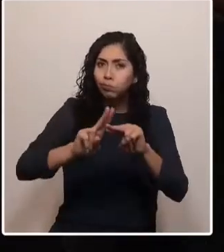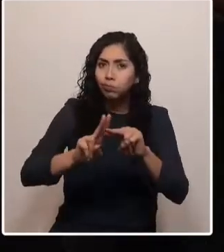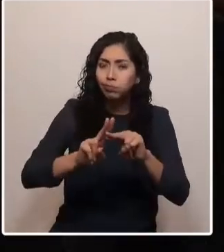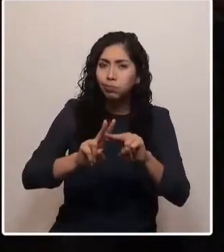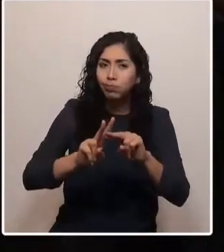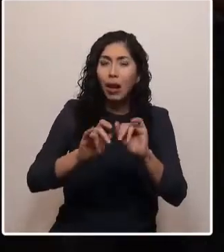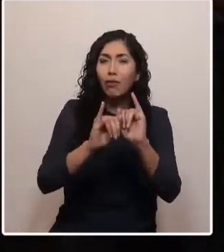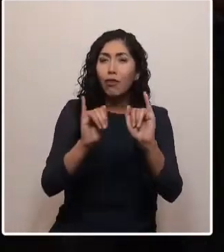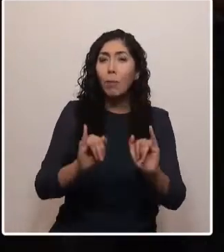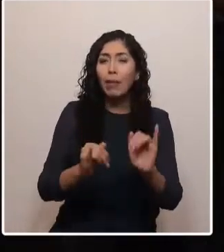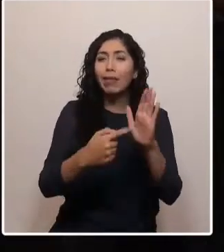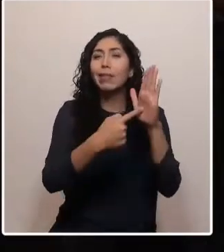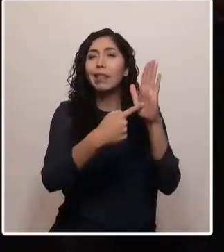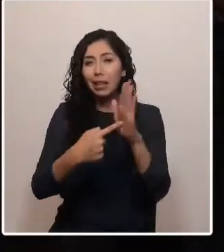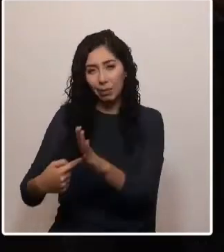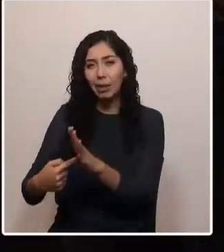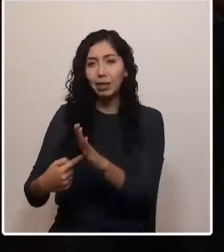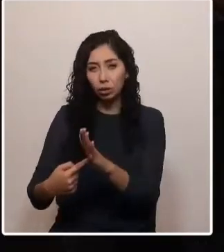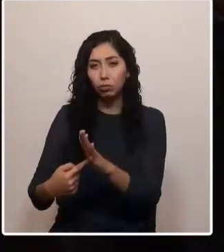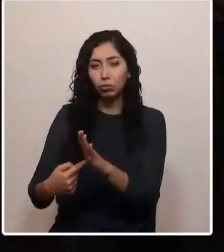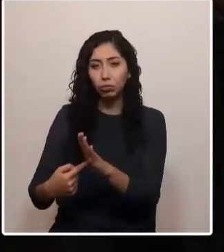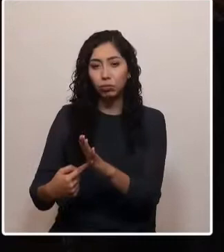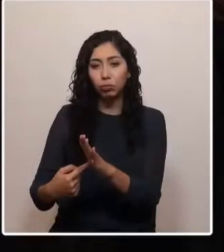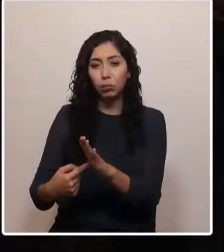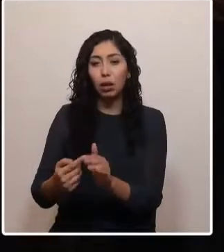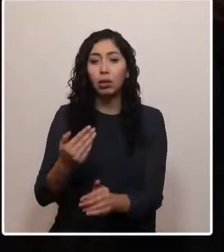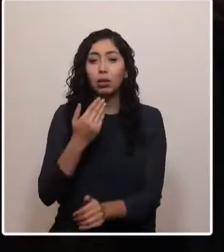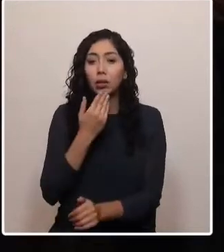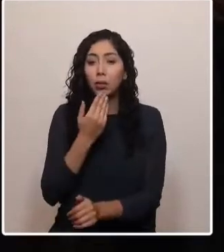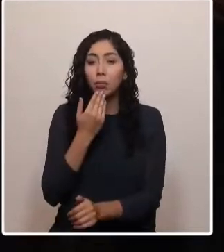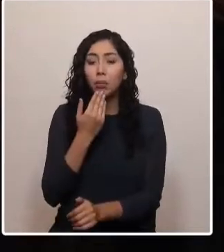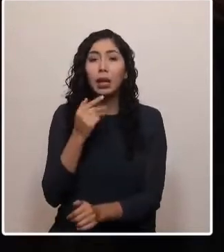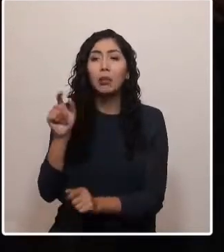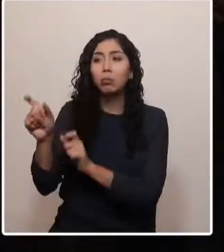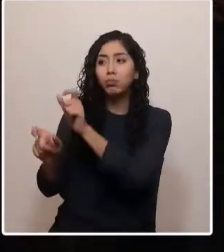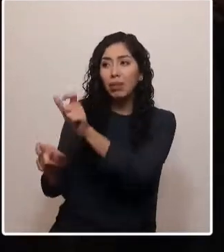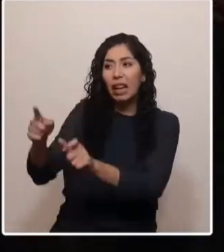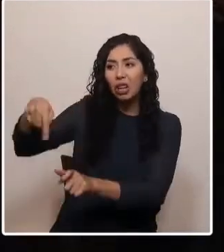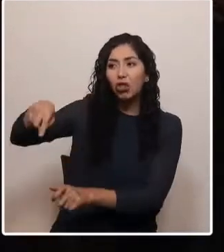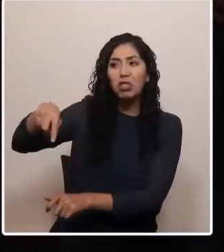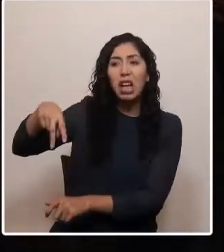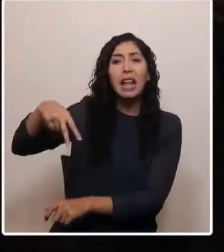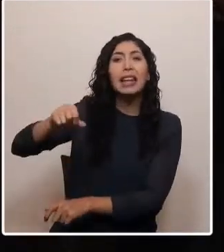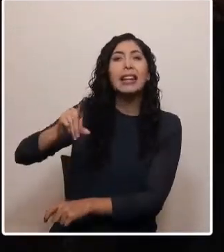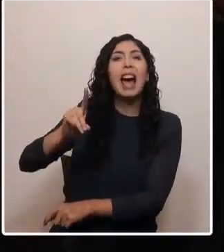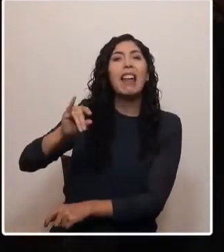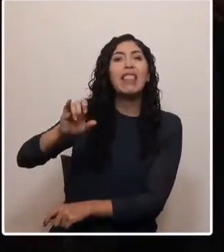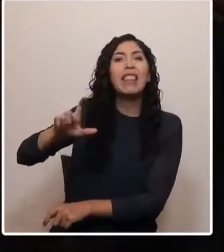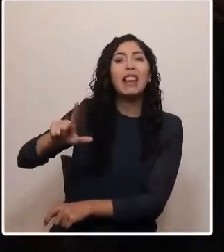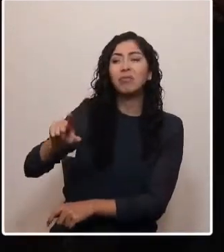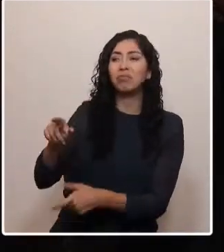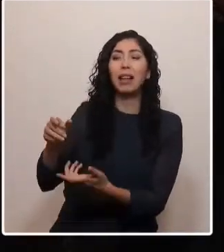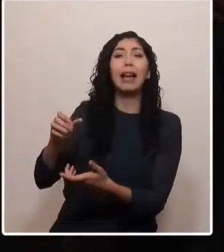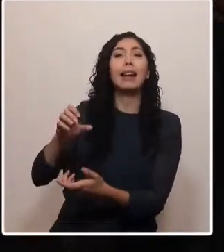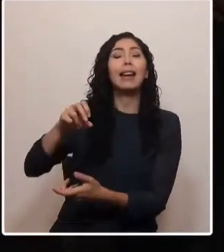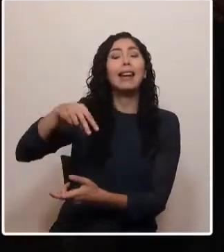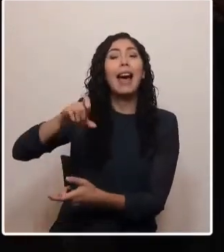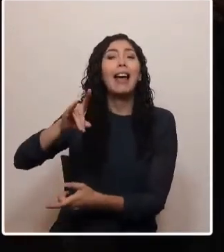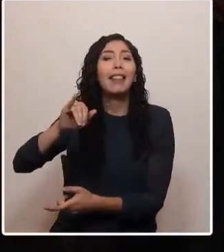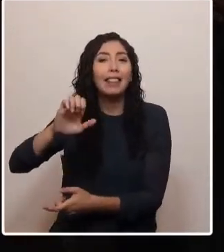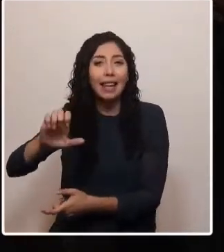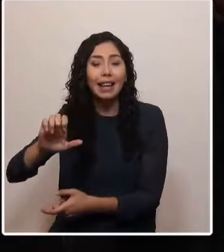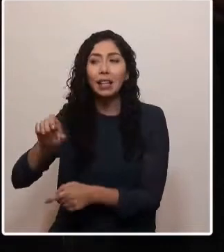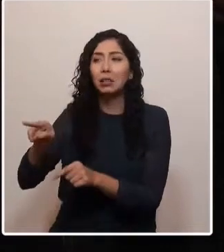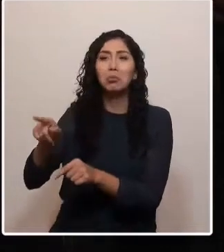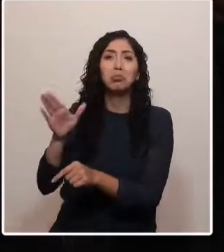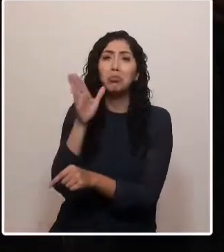discriminación, como él también se refirió a los nadie, que no hablan idiomas sino dialectos, que no hacen arte sino artesanía, que